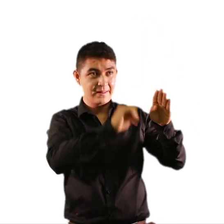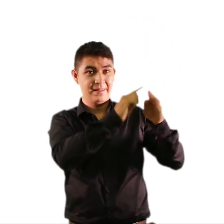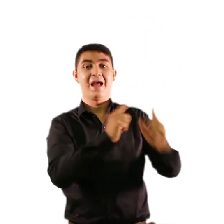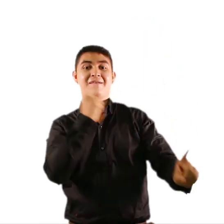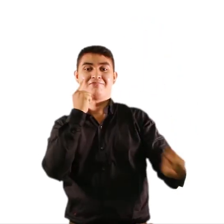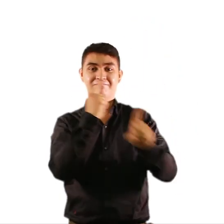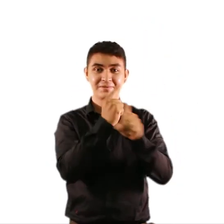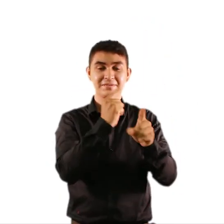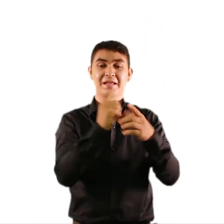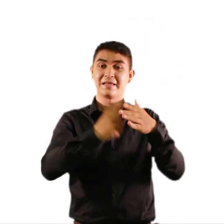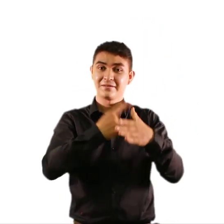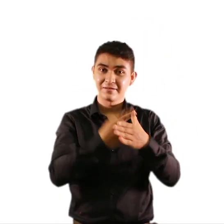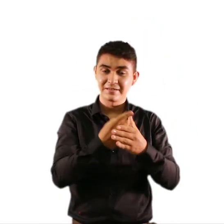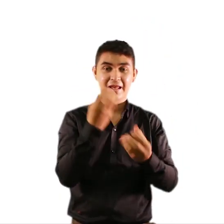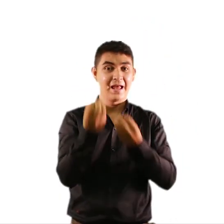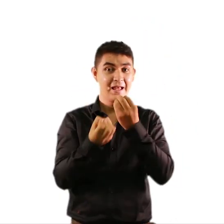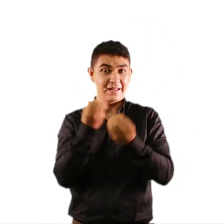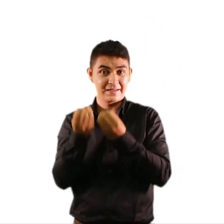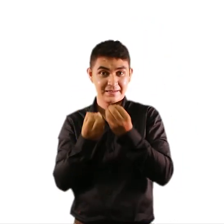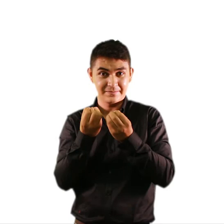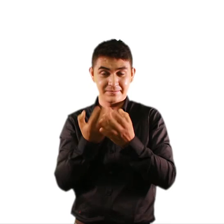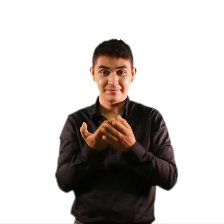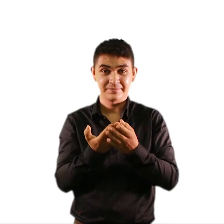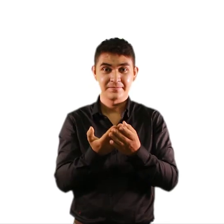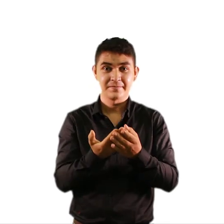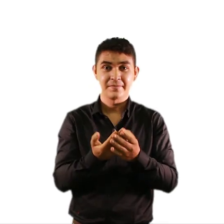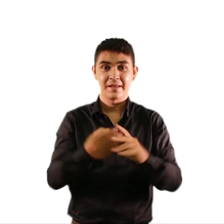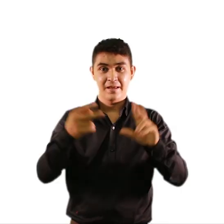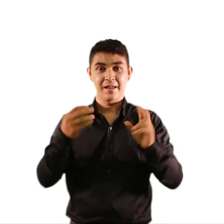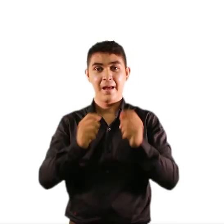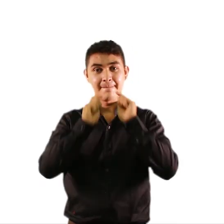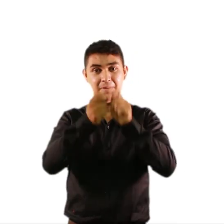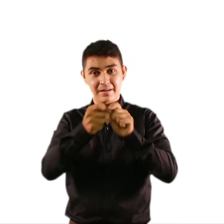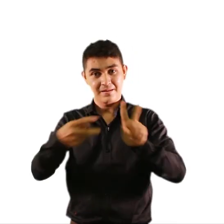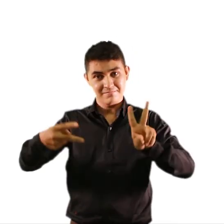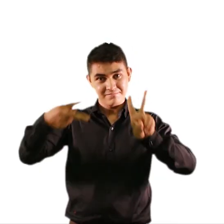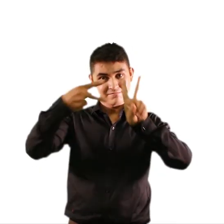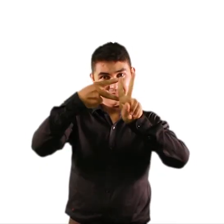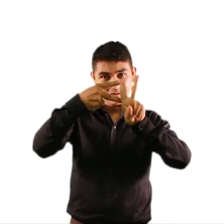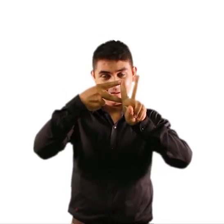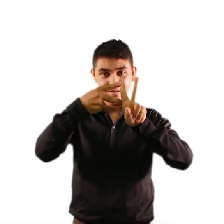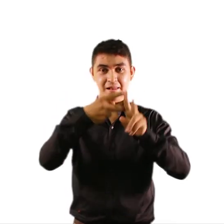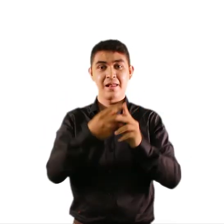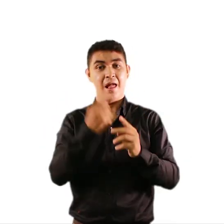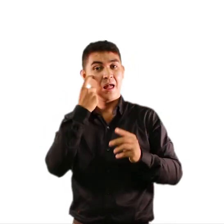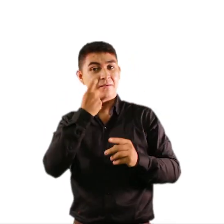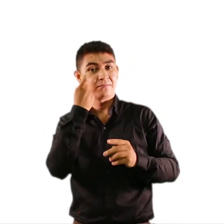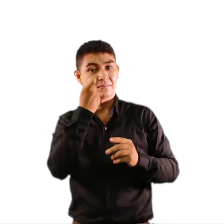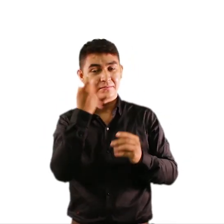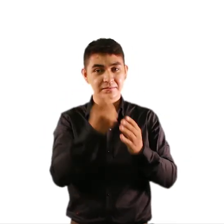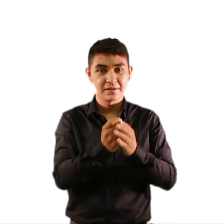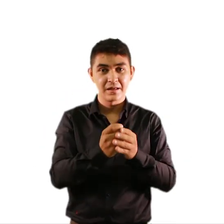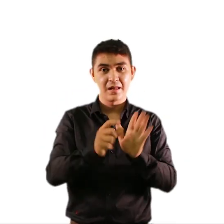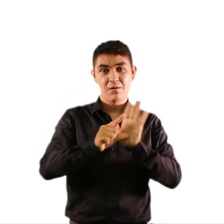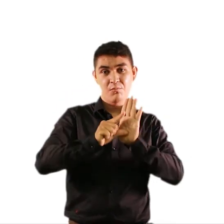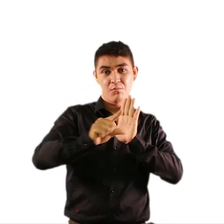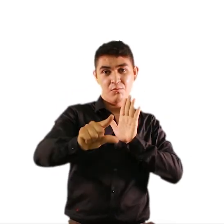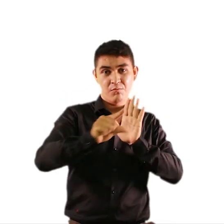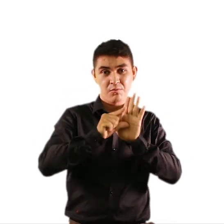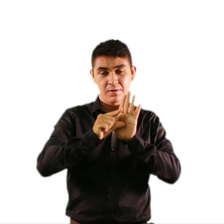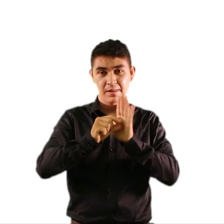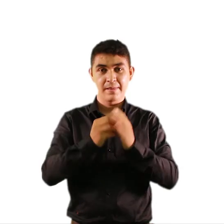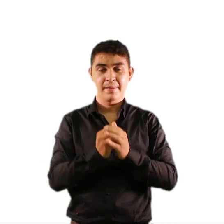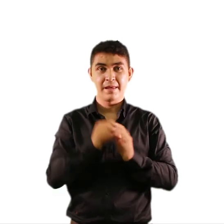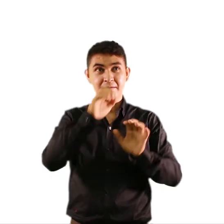entonces procedemos a aplicar teorema de Pitágoras para buscar la longitud de la